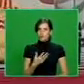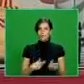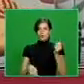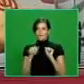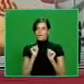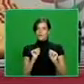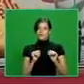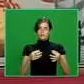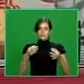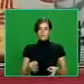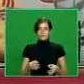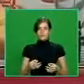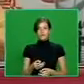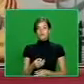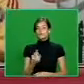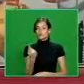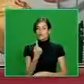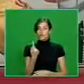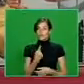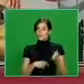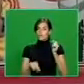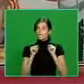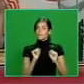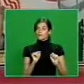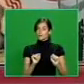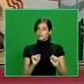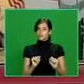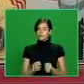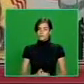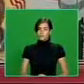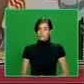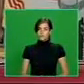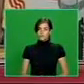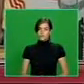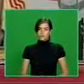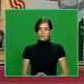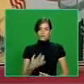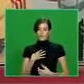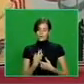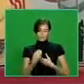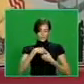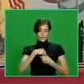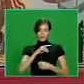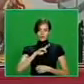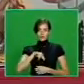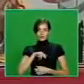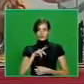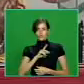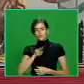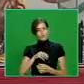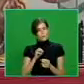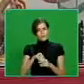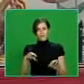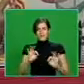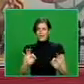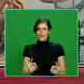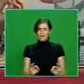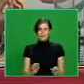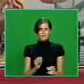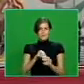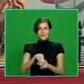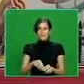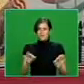defensa solo para la defensa no se metan con nosotros nosotros nos metemos con nada con